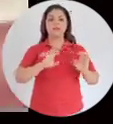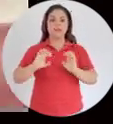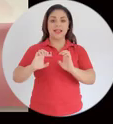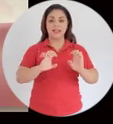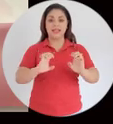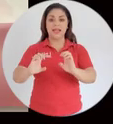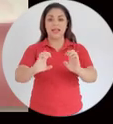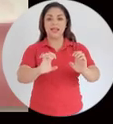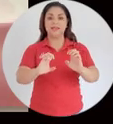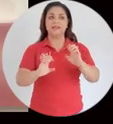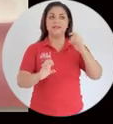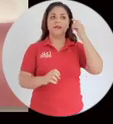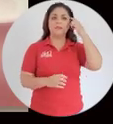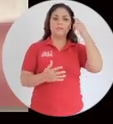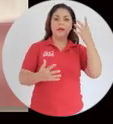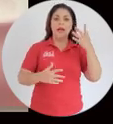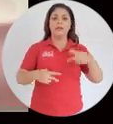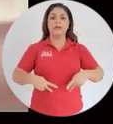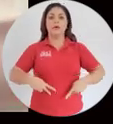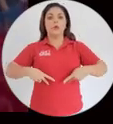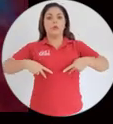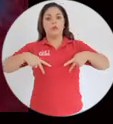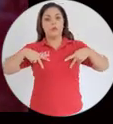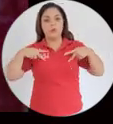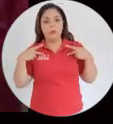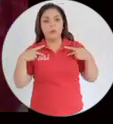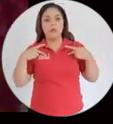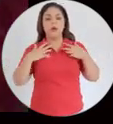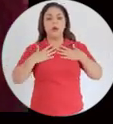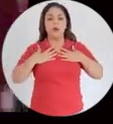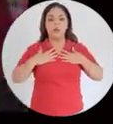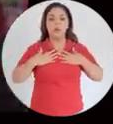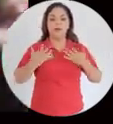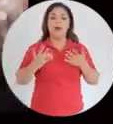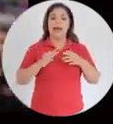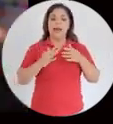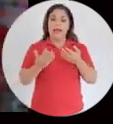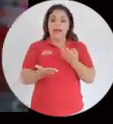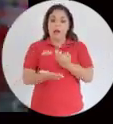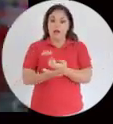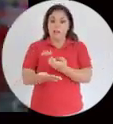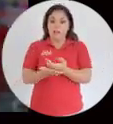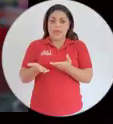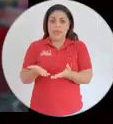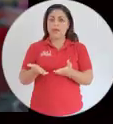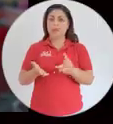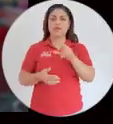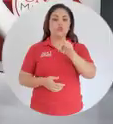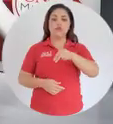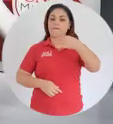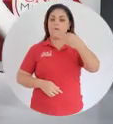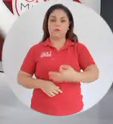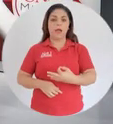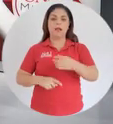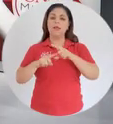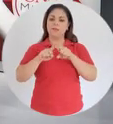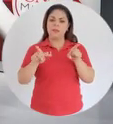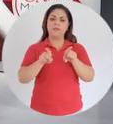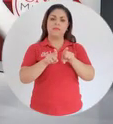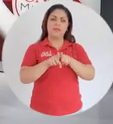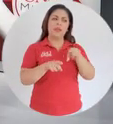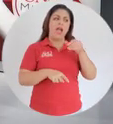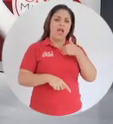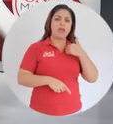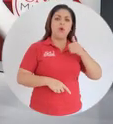estrategias para sobrevivir dentro de toda una economía informal, pero también dentro de otros